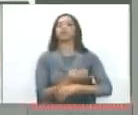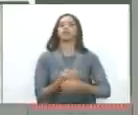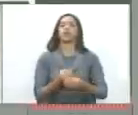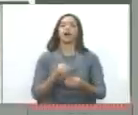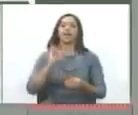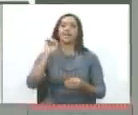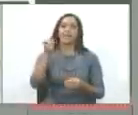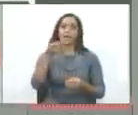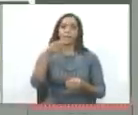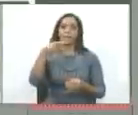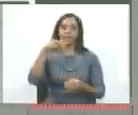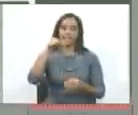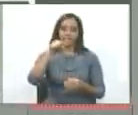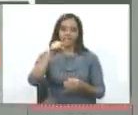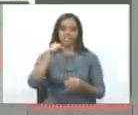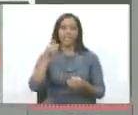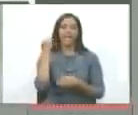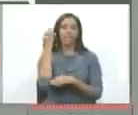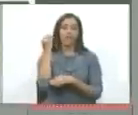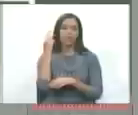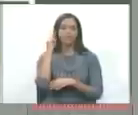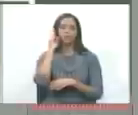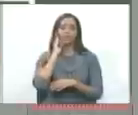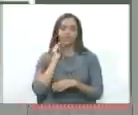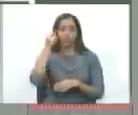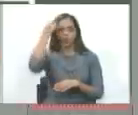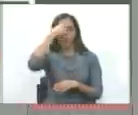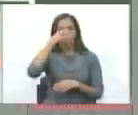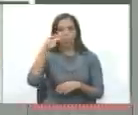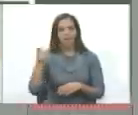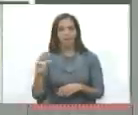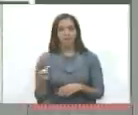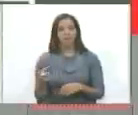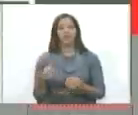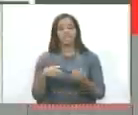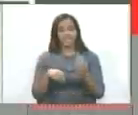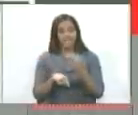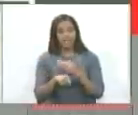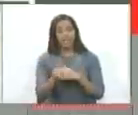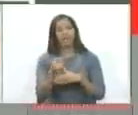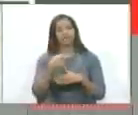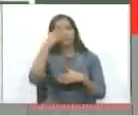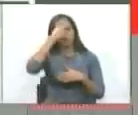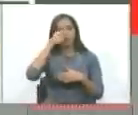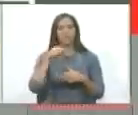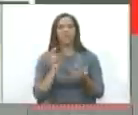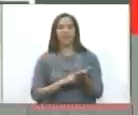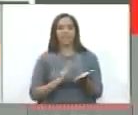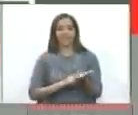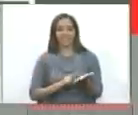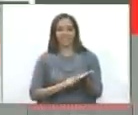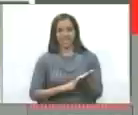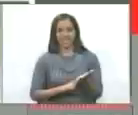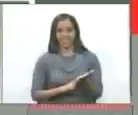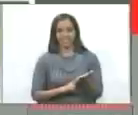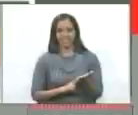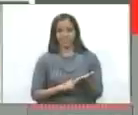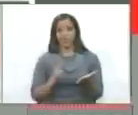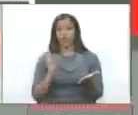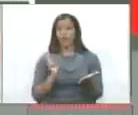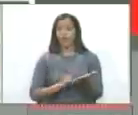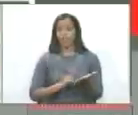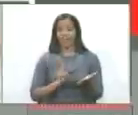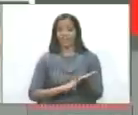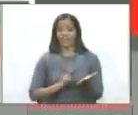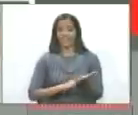patriótico, al Congreso Bolivariano de los Pueblos, y llevando a nuestro pueblo la verdad, con la verdad. Con la verdad